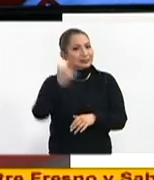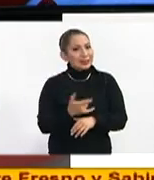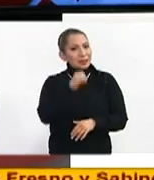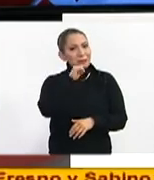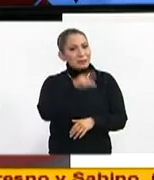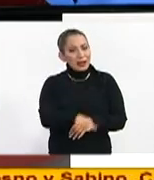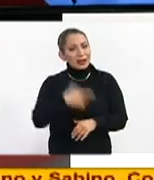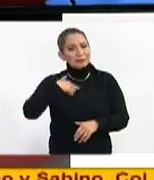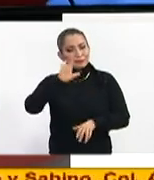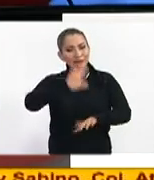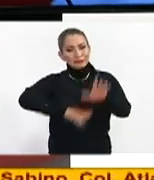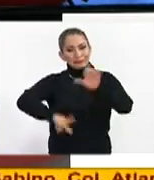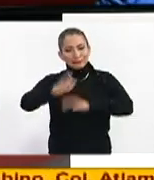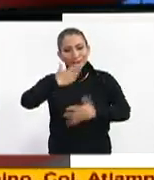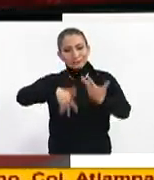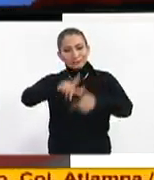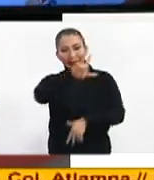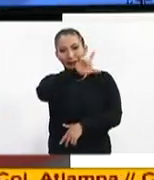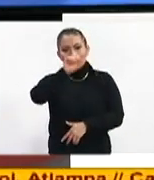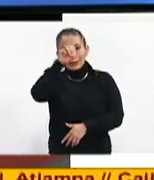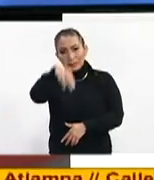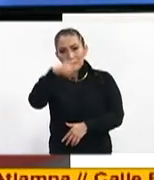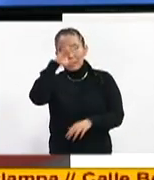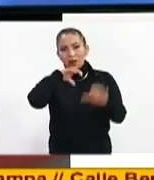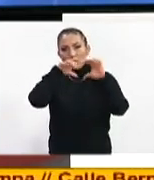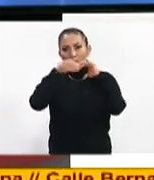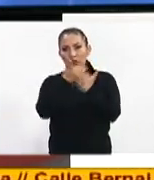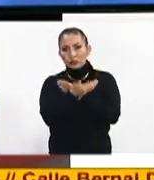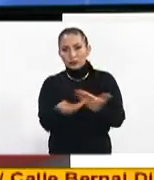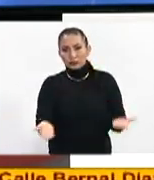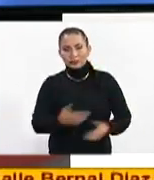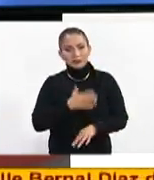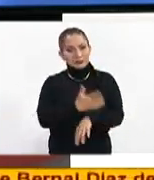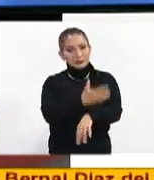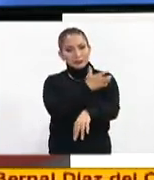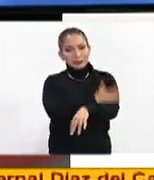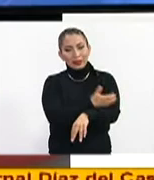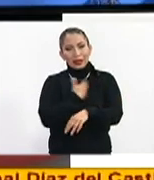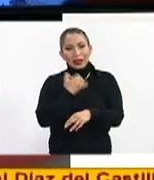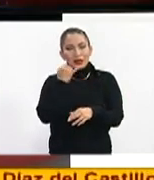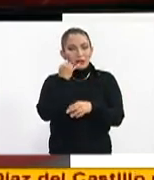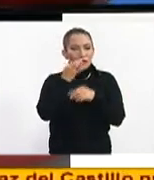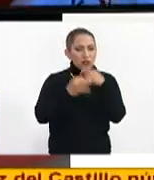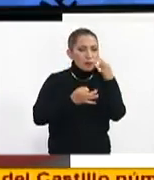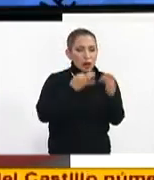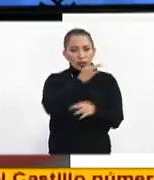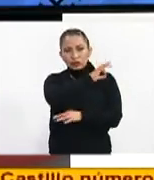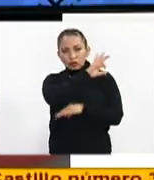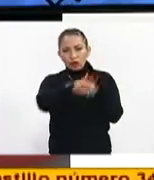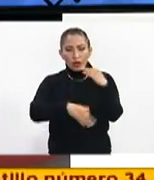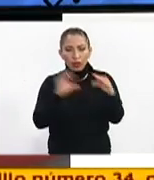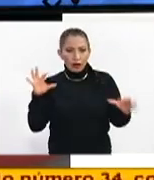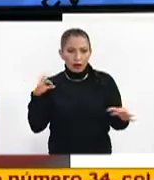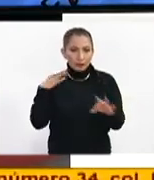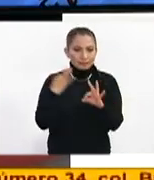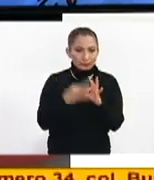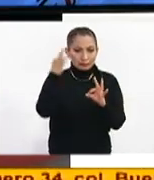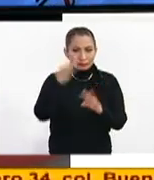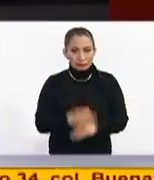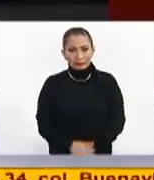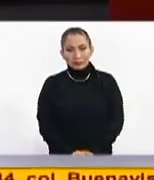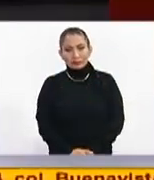quien se encuentra en la lengua de señas mexicana y nos permite comunicarnos también con ustedes. Acompáñenos. Este es su informativo, le tenemos la noticia al